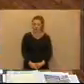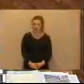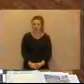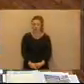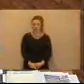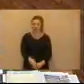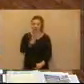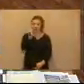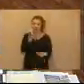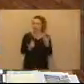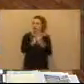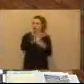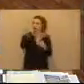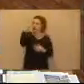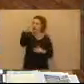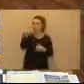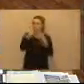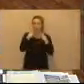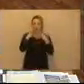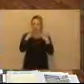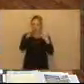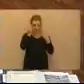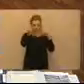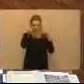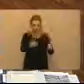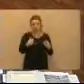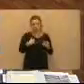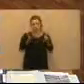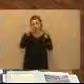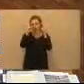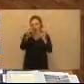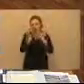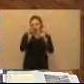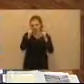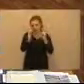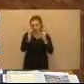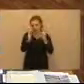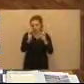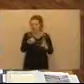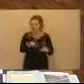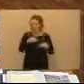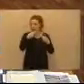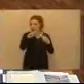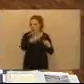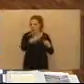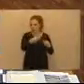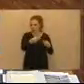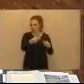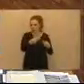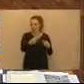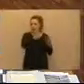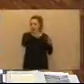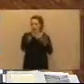Sí, buenos días, presidente, señoría. Voy a intentar contestarle de la manera más sucinta posible a estas